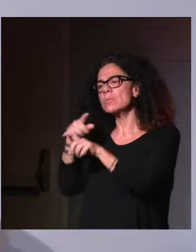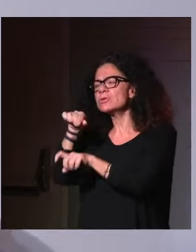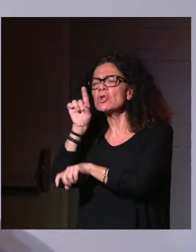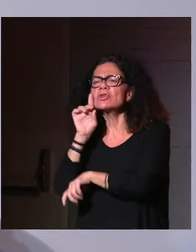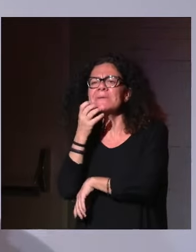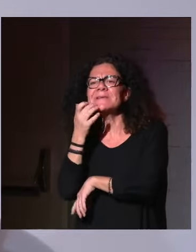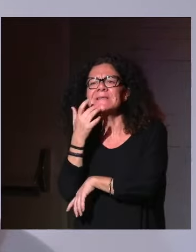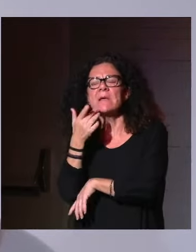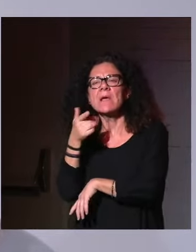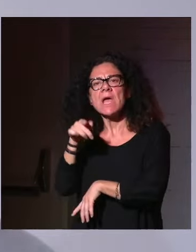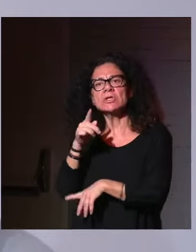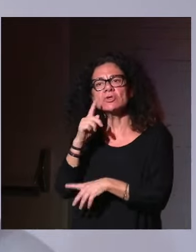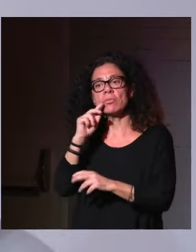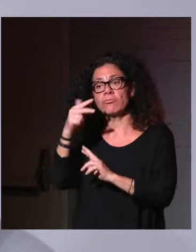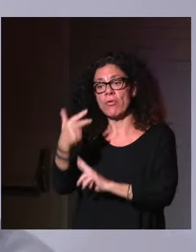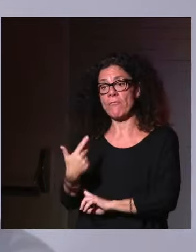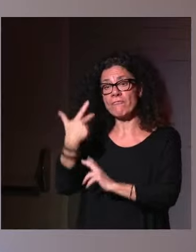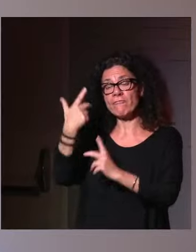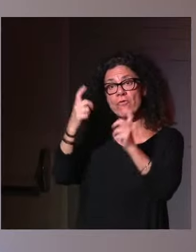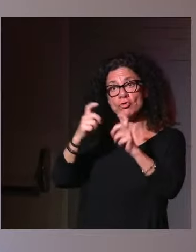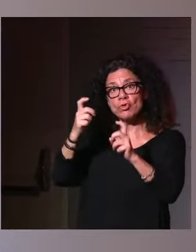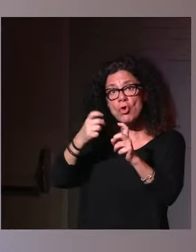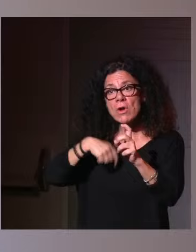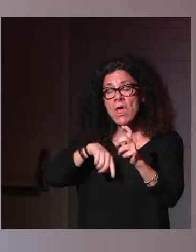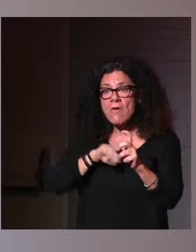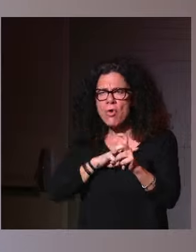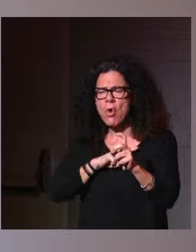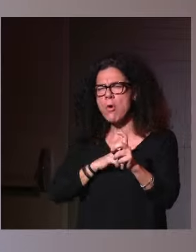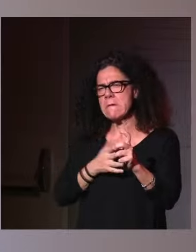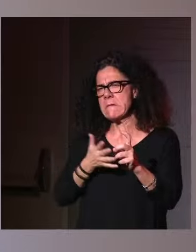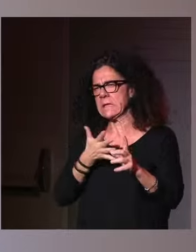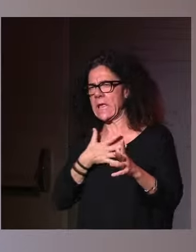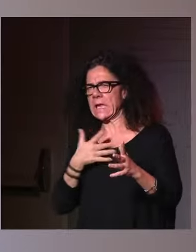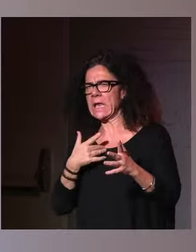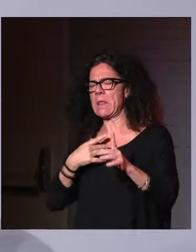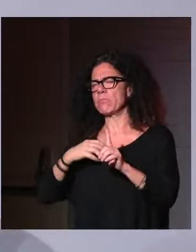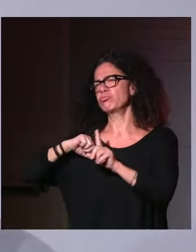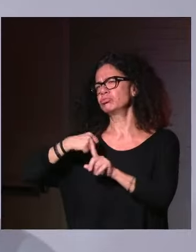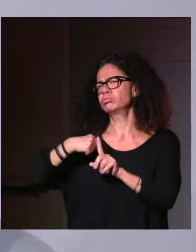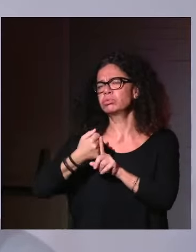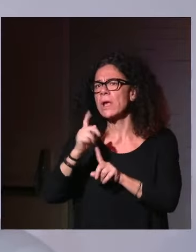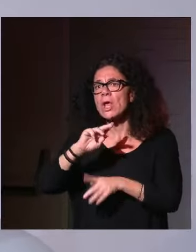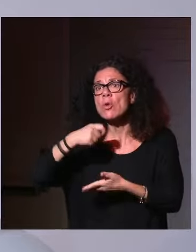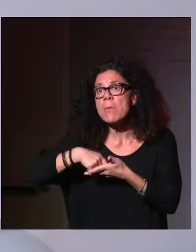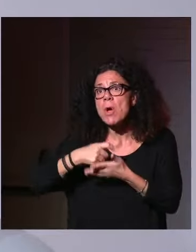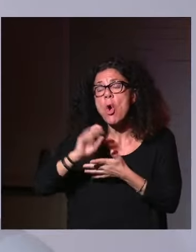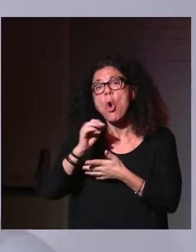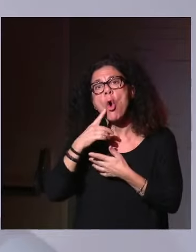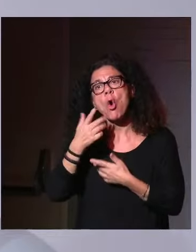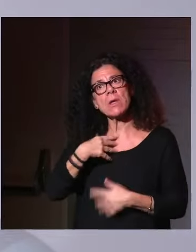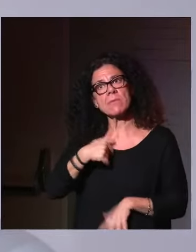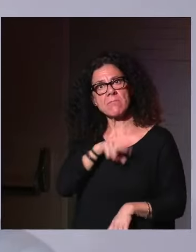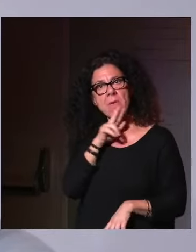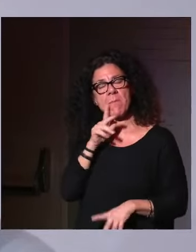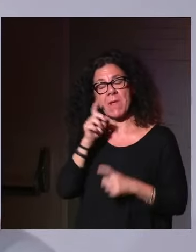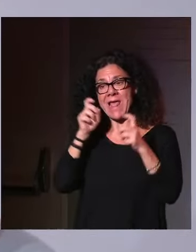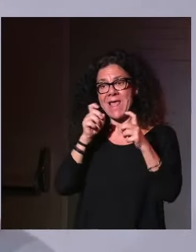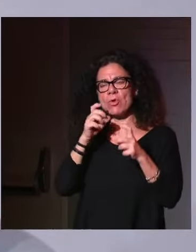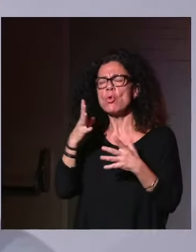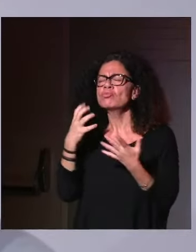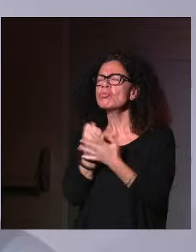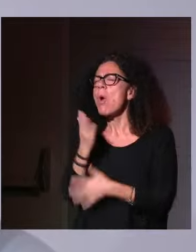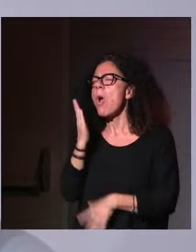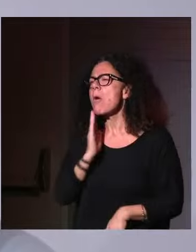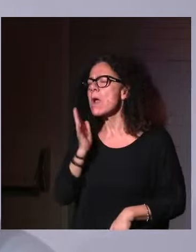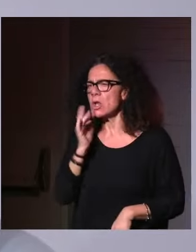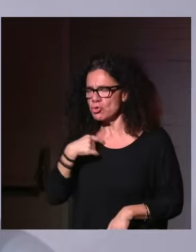un eh fotógrafo morboso que me está explotando y que no me pagó o si me la tomó mi mamá con todo el amor del mundo y